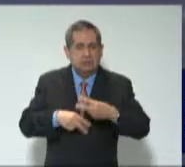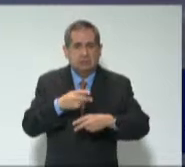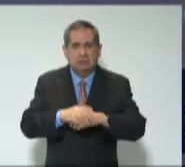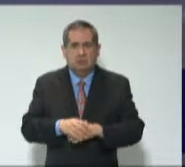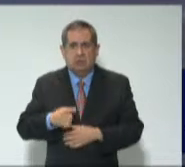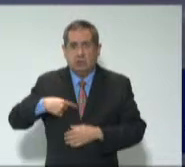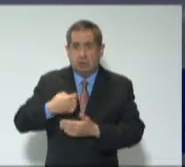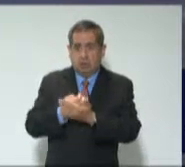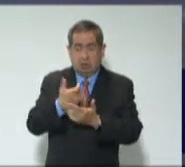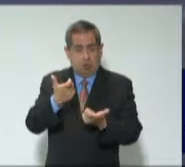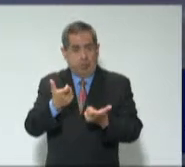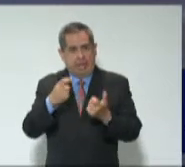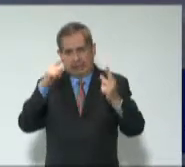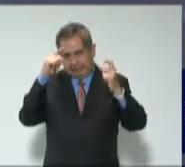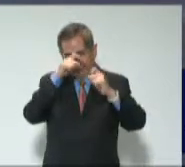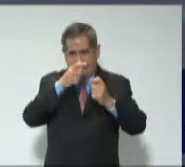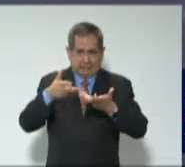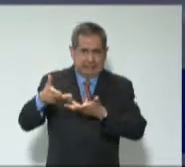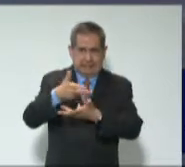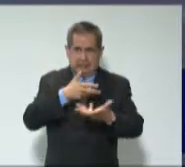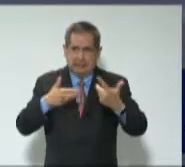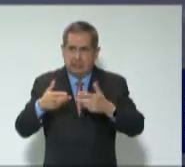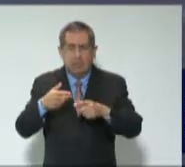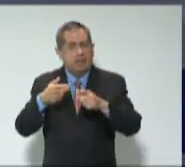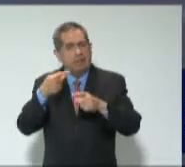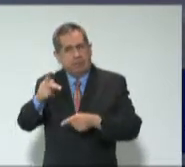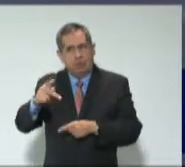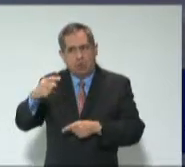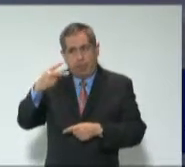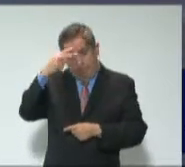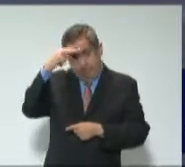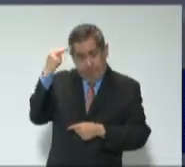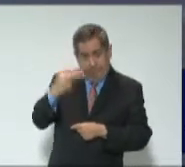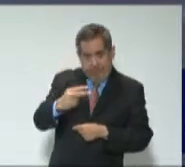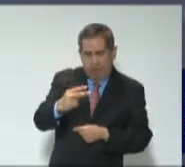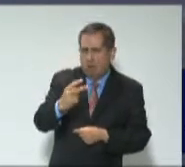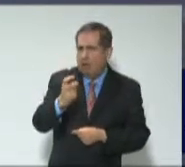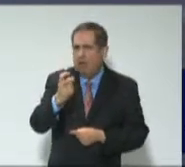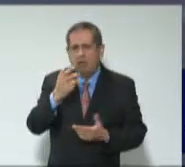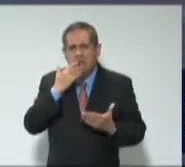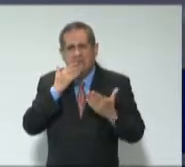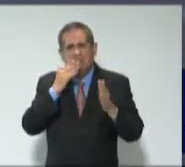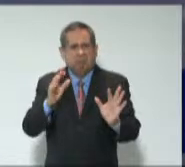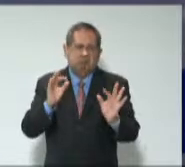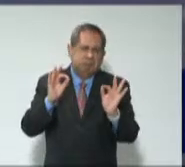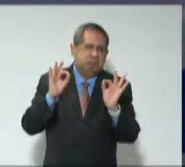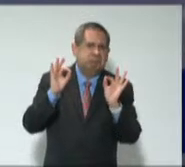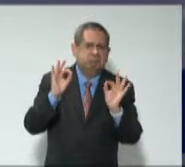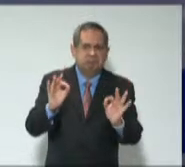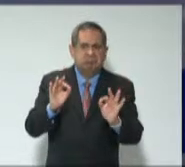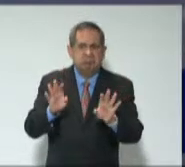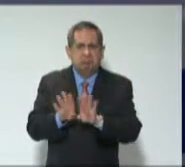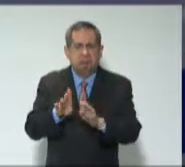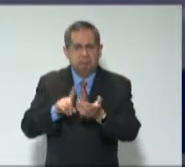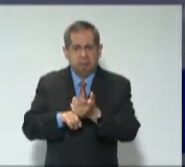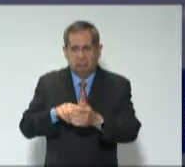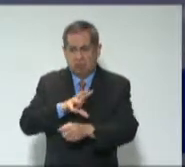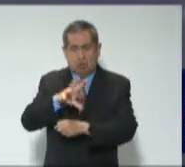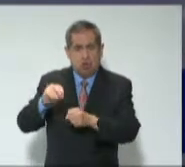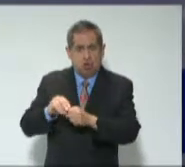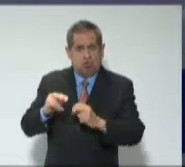tenido complicaciones sin embargo México se ha mantenido en un nivel